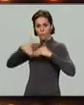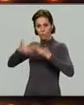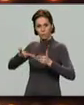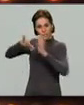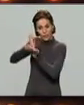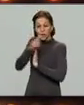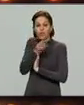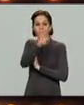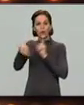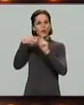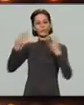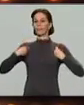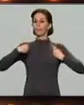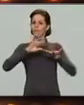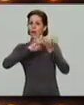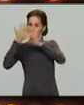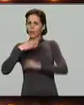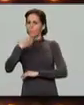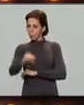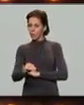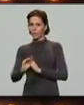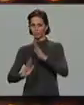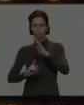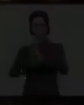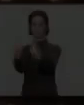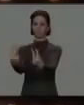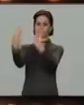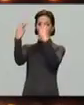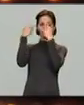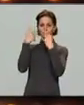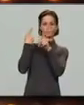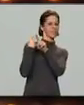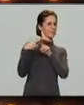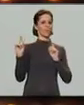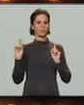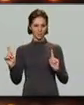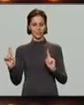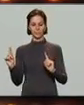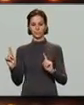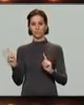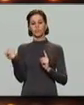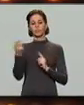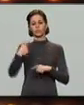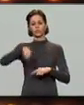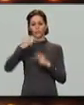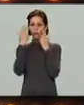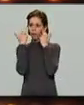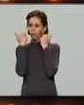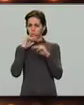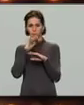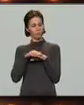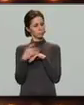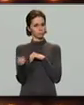era precisamente lo único que podía cambiar nuestra vida. Nos hemos proyectado con una mirada distinta hacia el